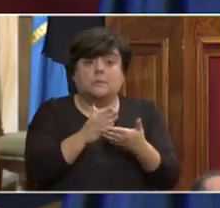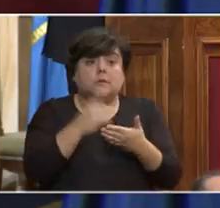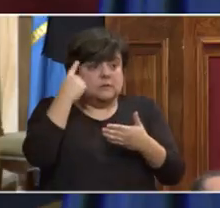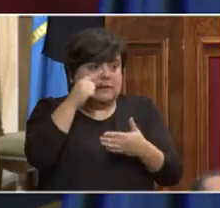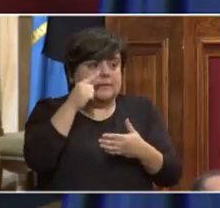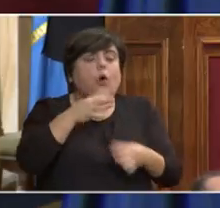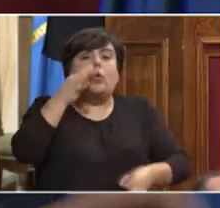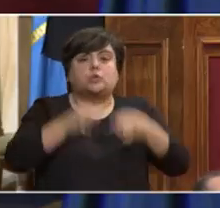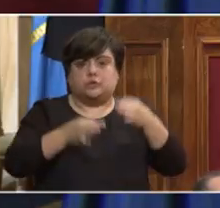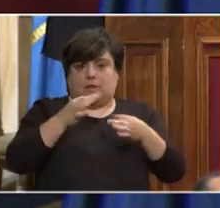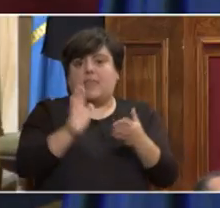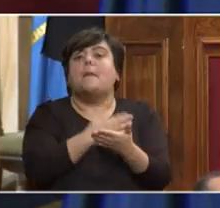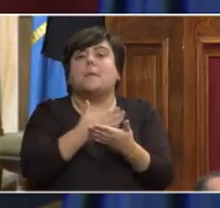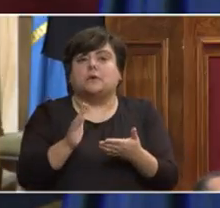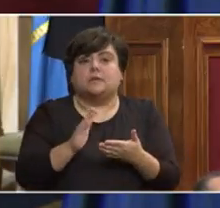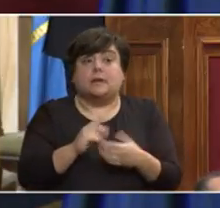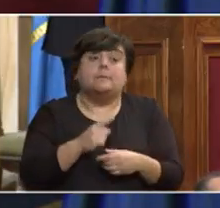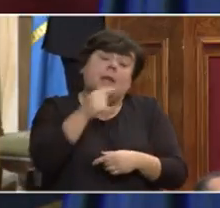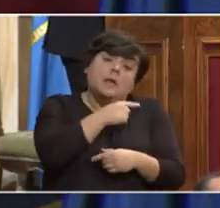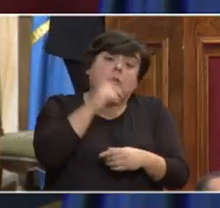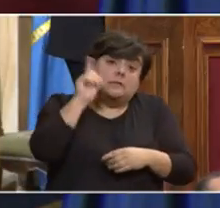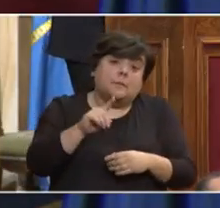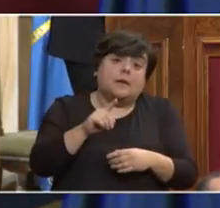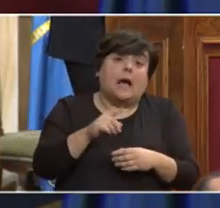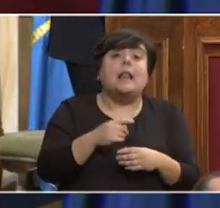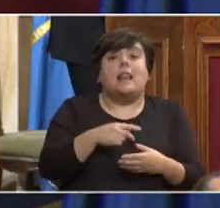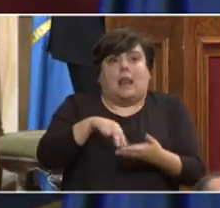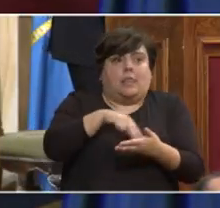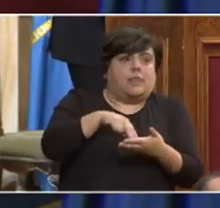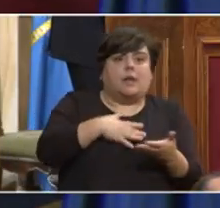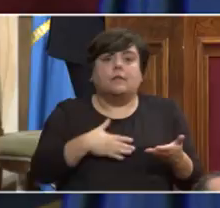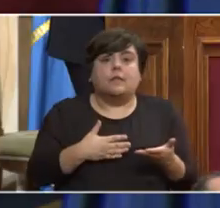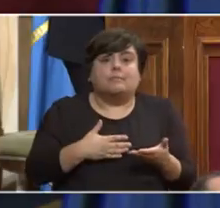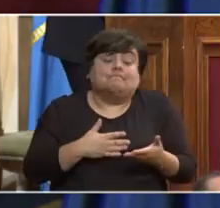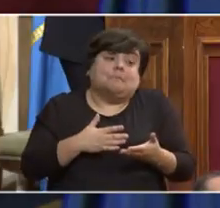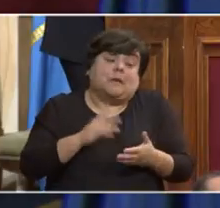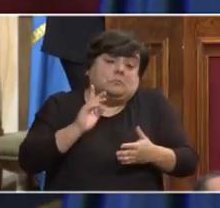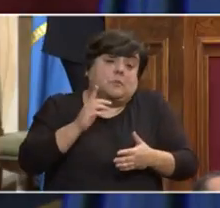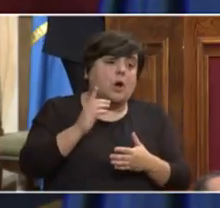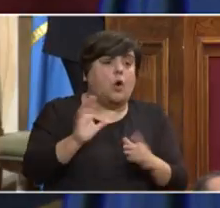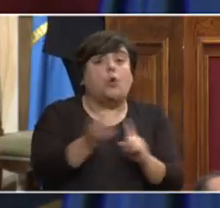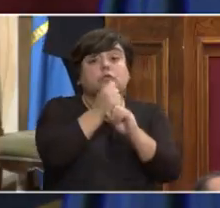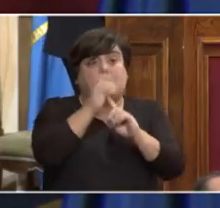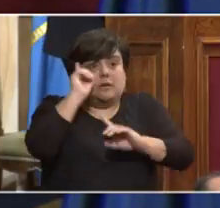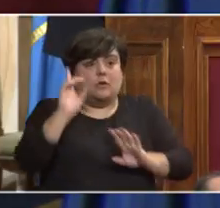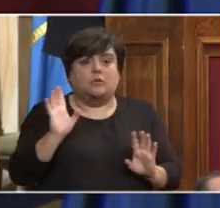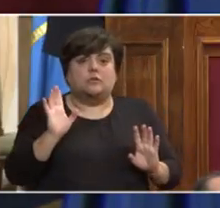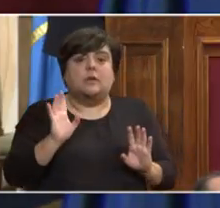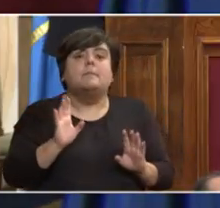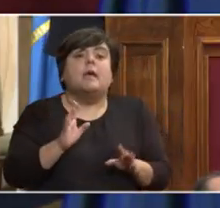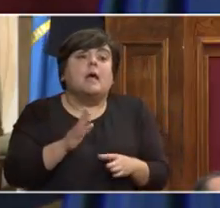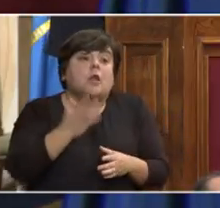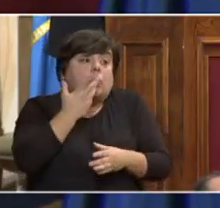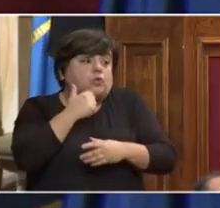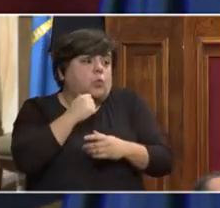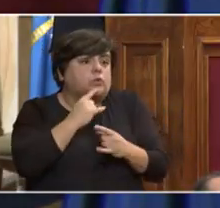poética. Le Luthier también han tratado la danza, otra cosa es que lo hayan conseguido. Adoramos la música de ballet.